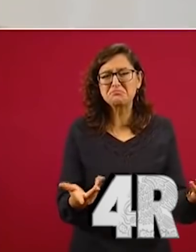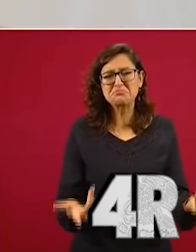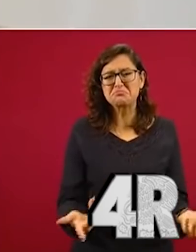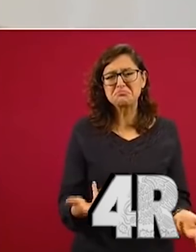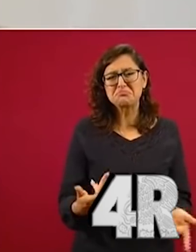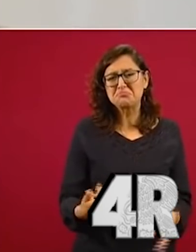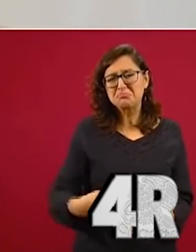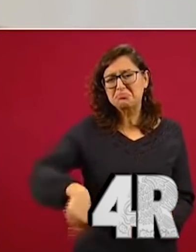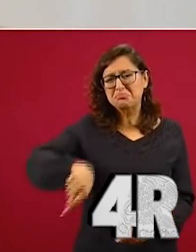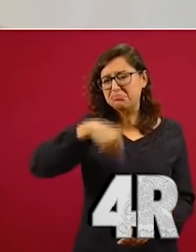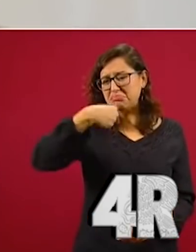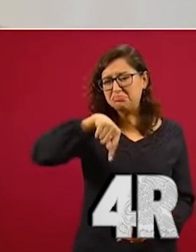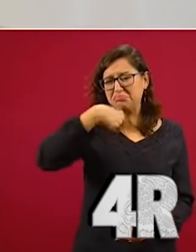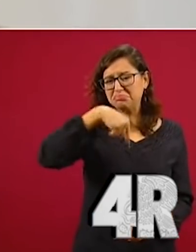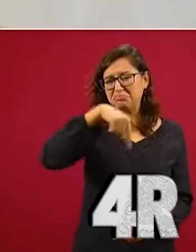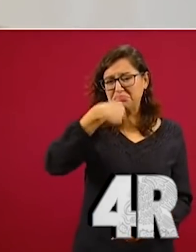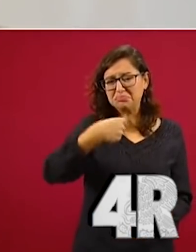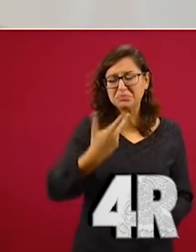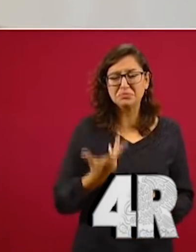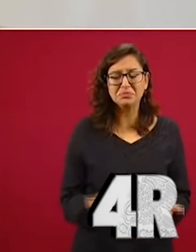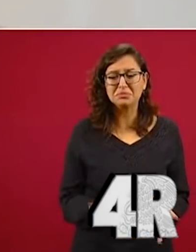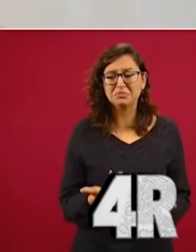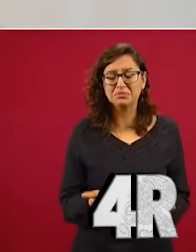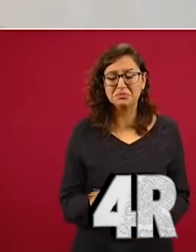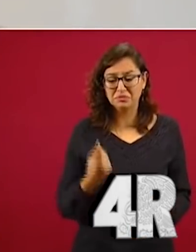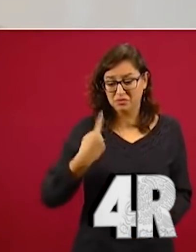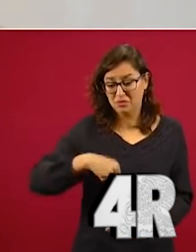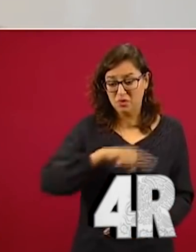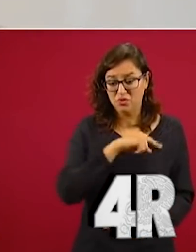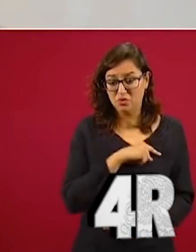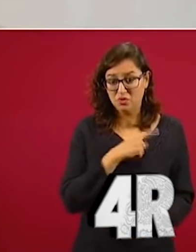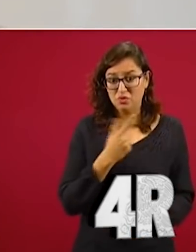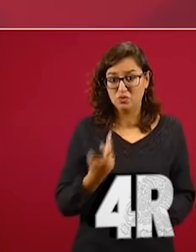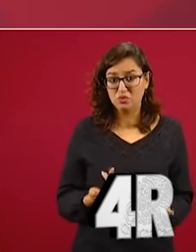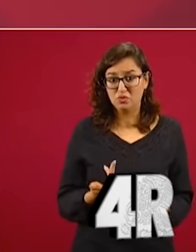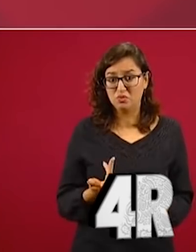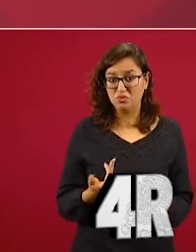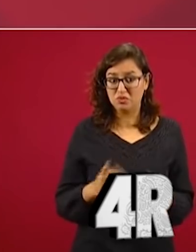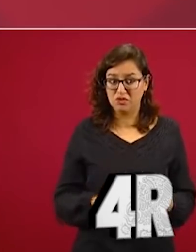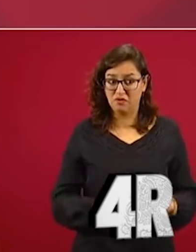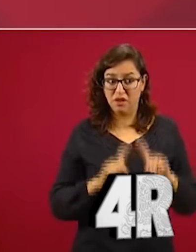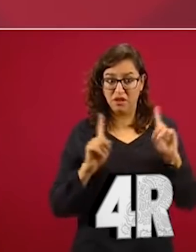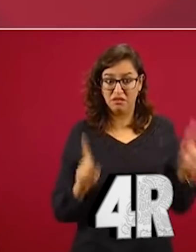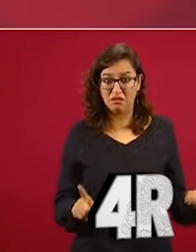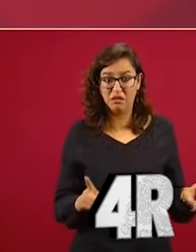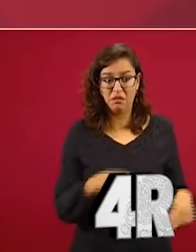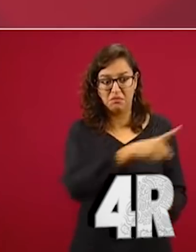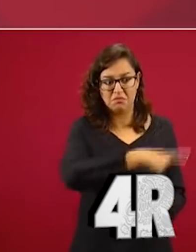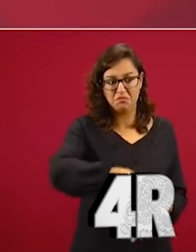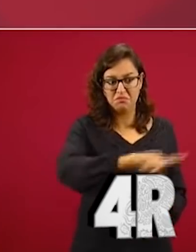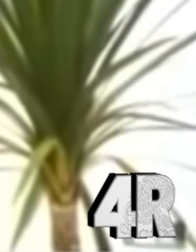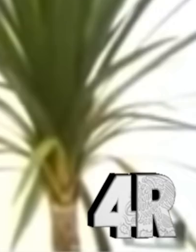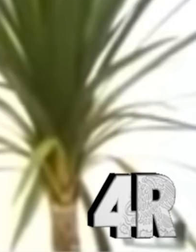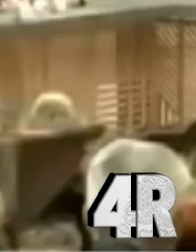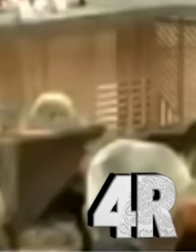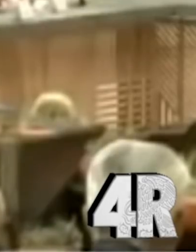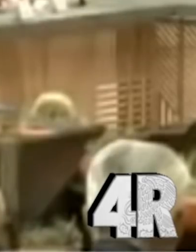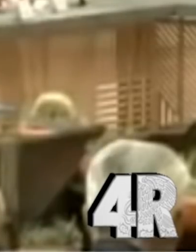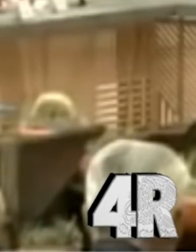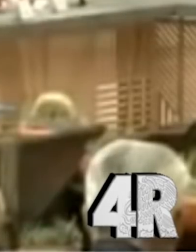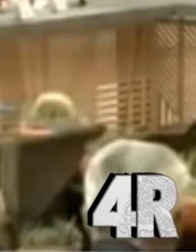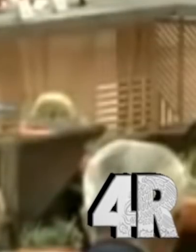el presidente Andrés Manuel López Obrador a estos gobernadores separatistas, dejándolos en su lugar y pintándoles